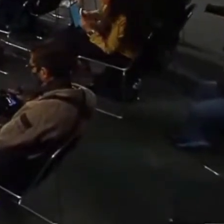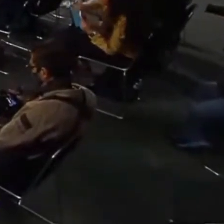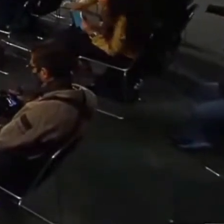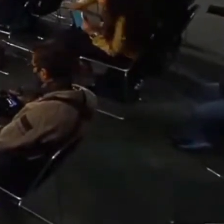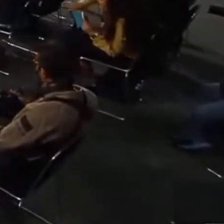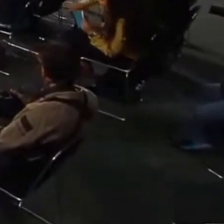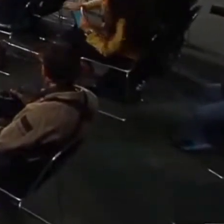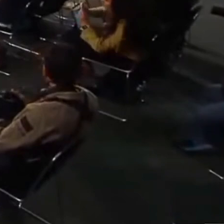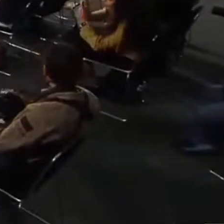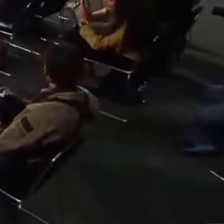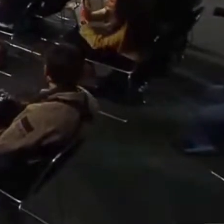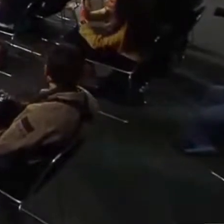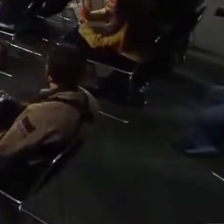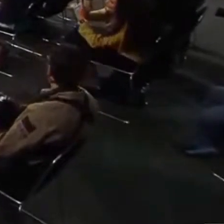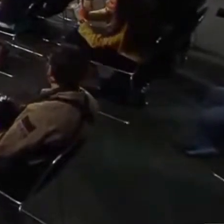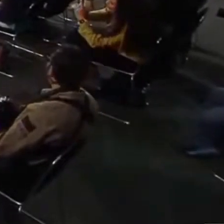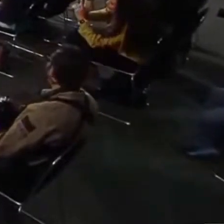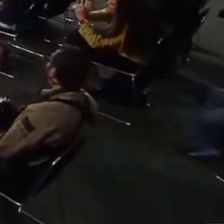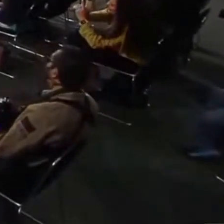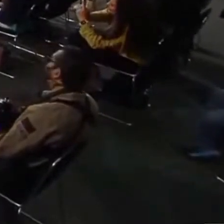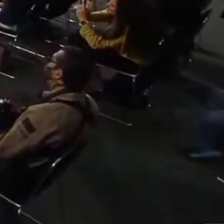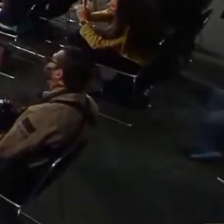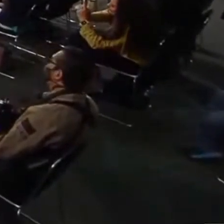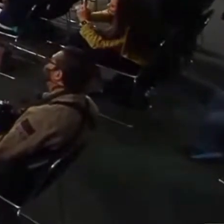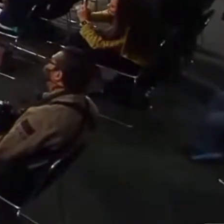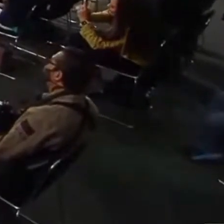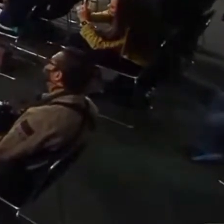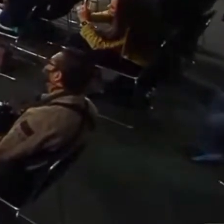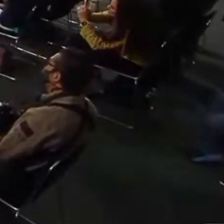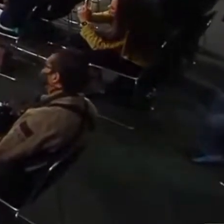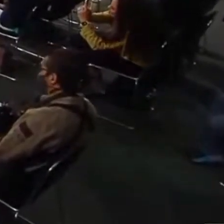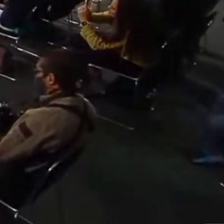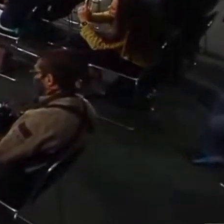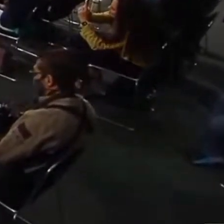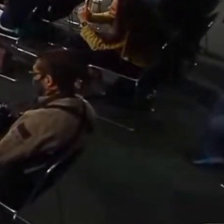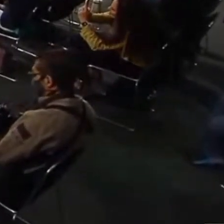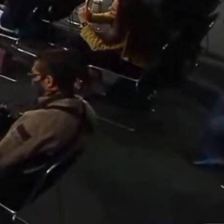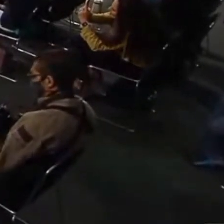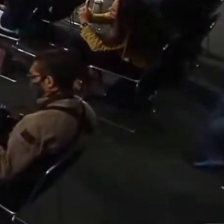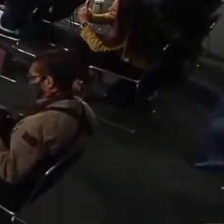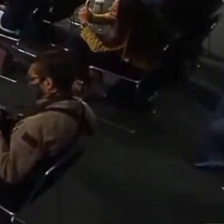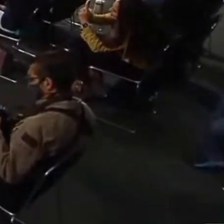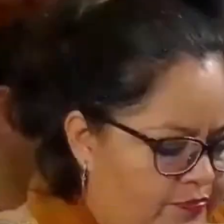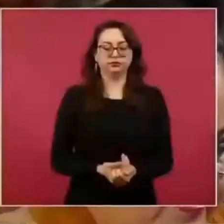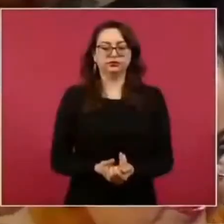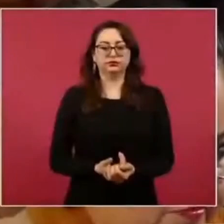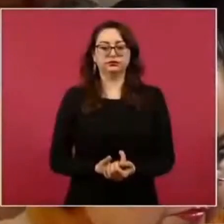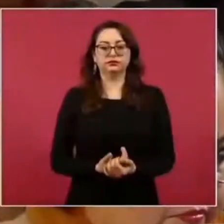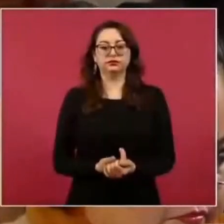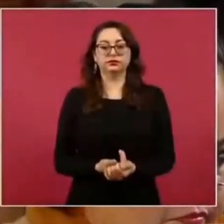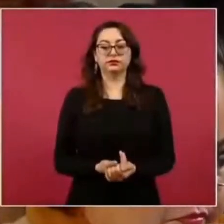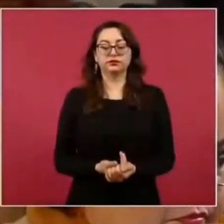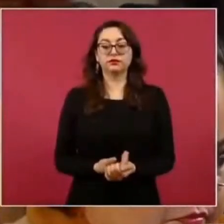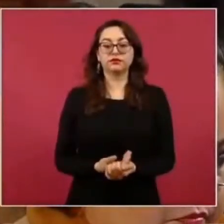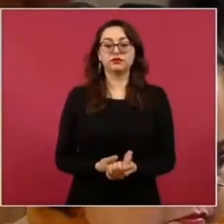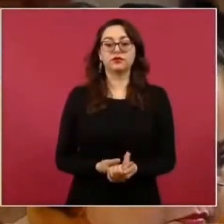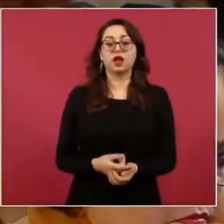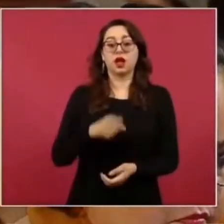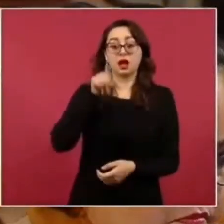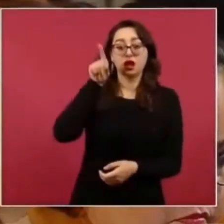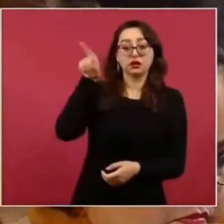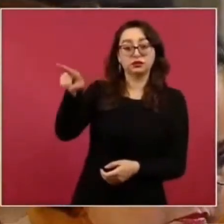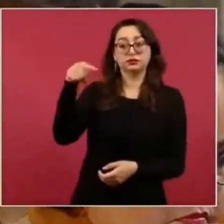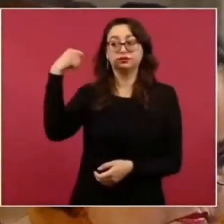siguiente. Hemos constatado la actividad económica que se está desarrollando en Tabasco como resultado de los proyectos de refinería, así como